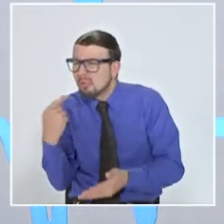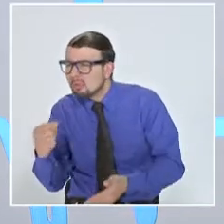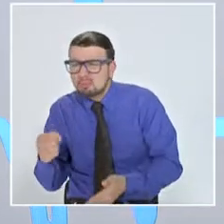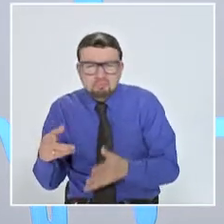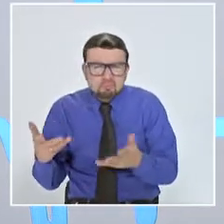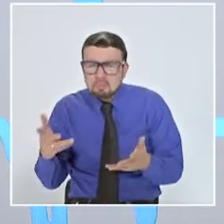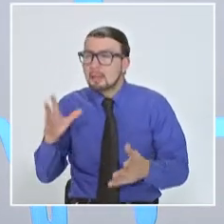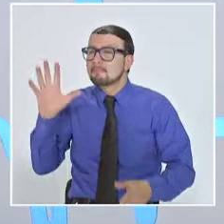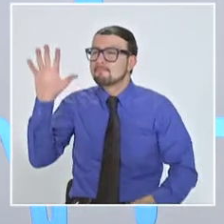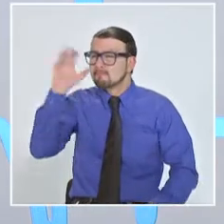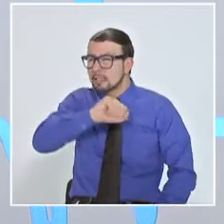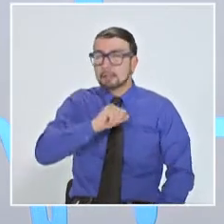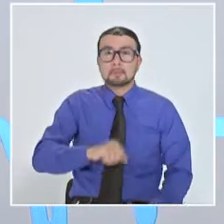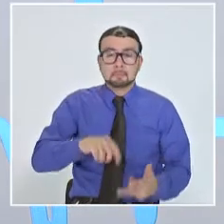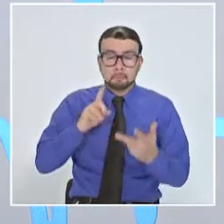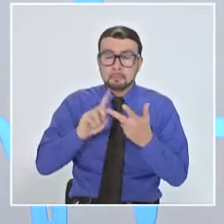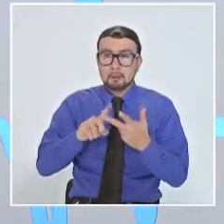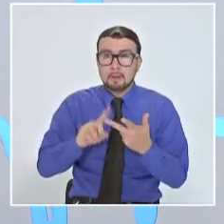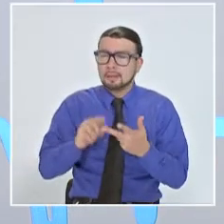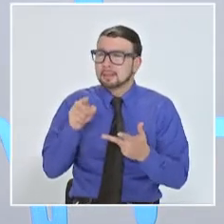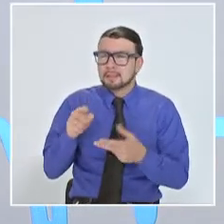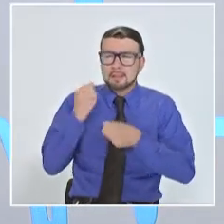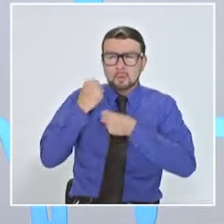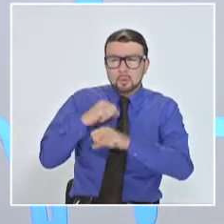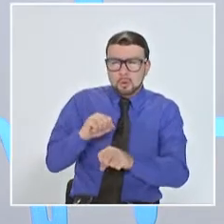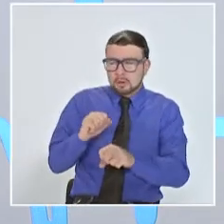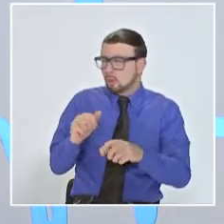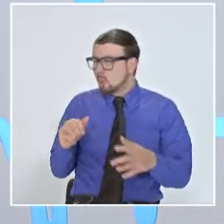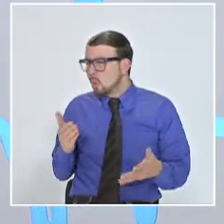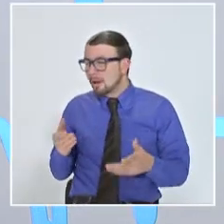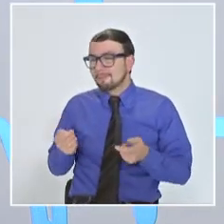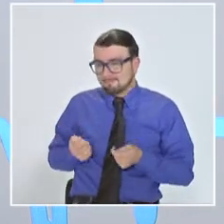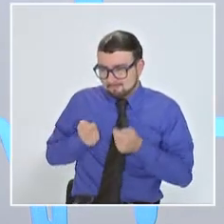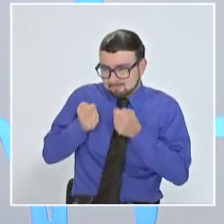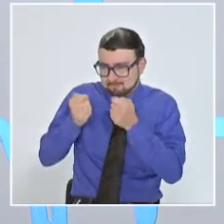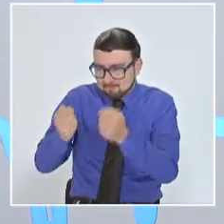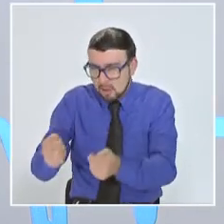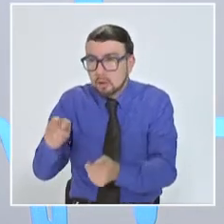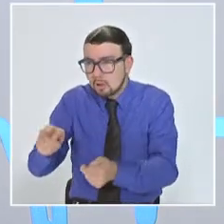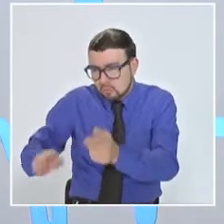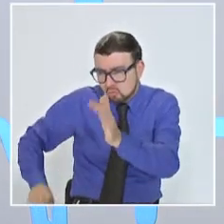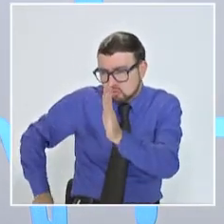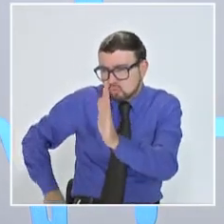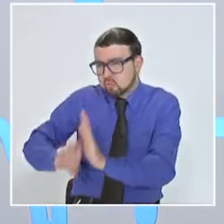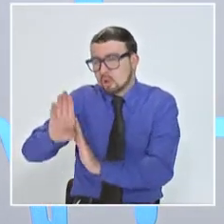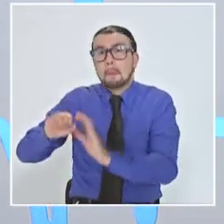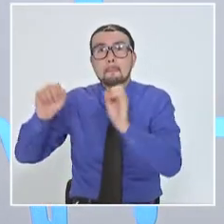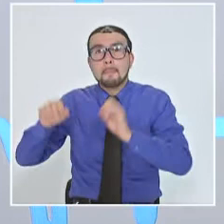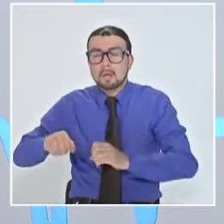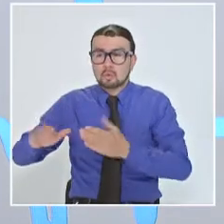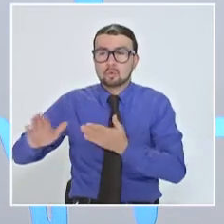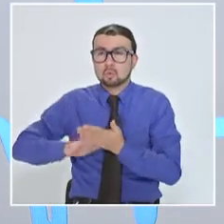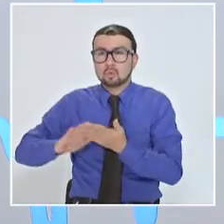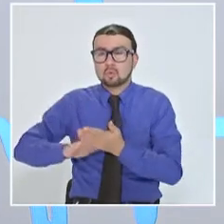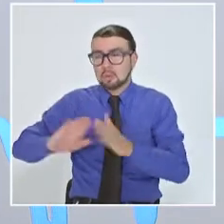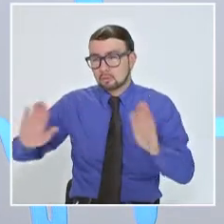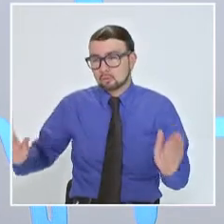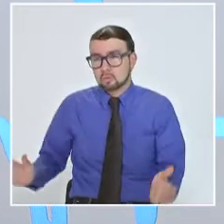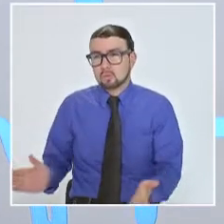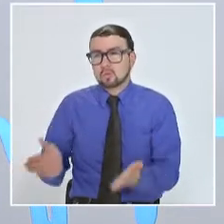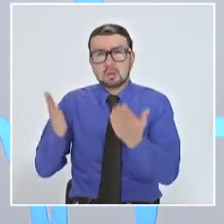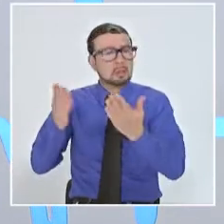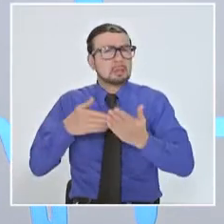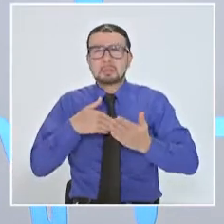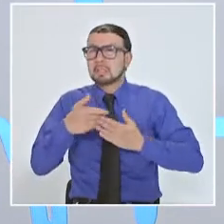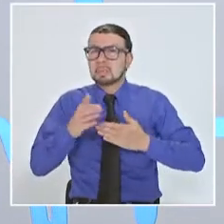tercero, haciendo el mejor enfoque de tratamiento para que la paciente tenga la posibilidad de recuperar su vida a pesar